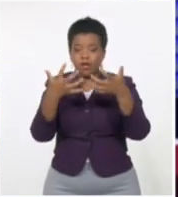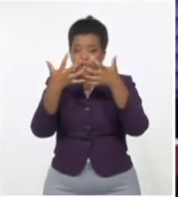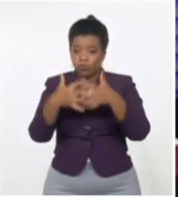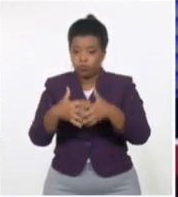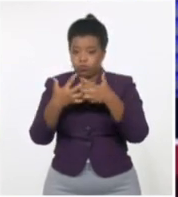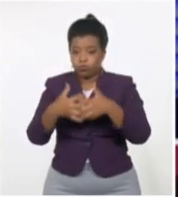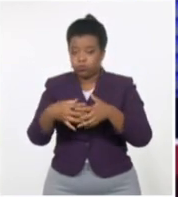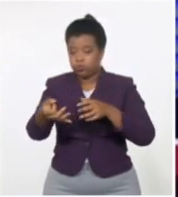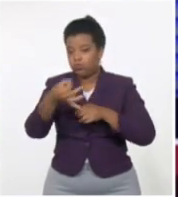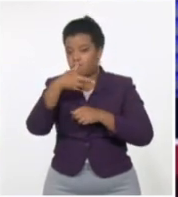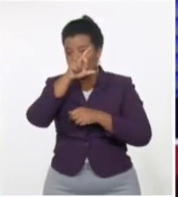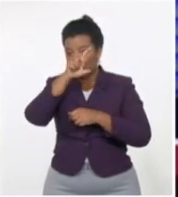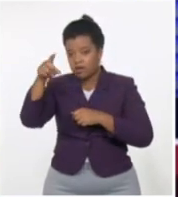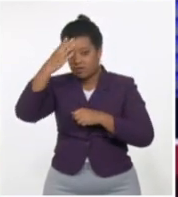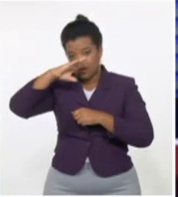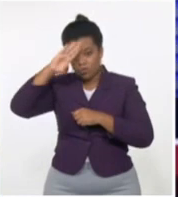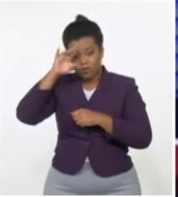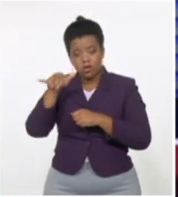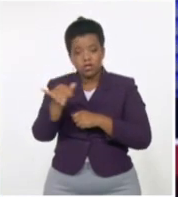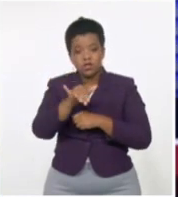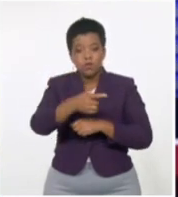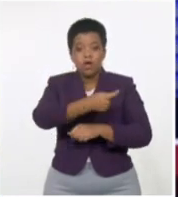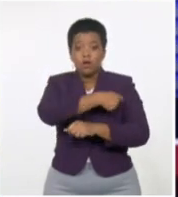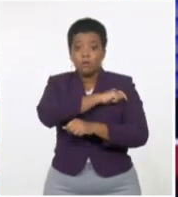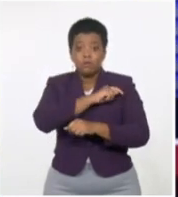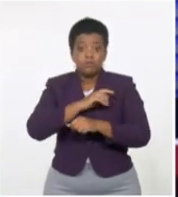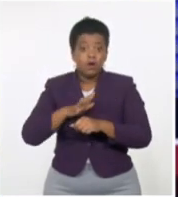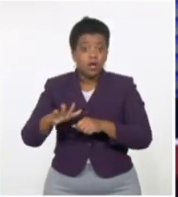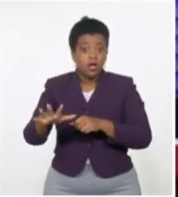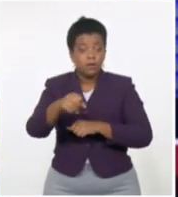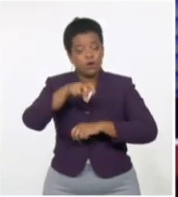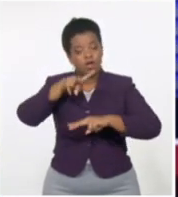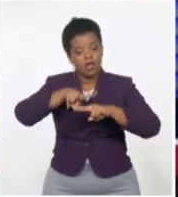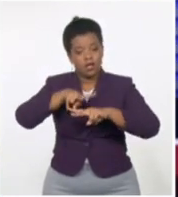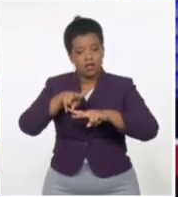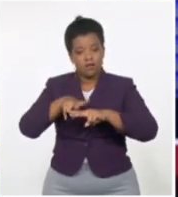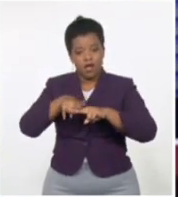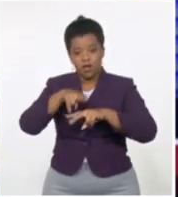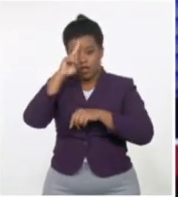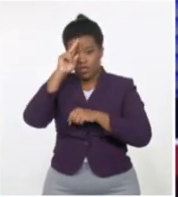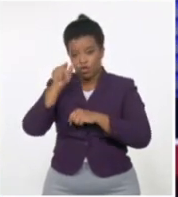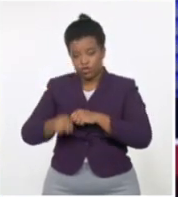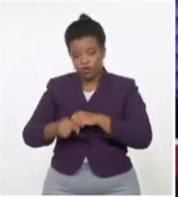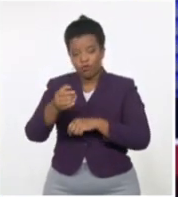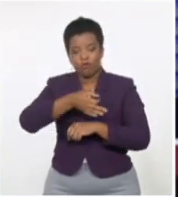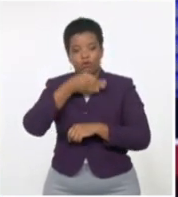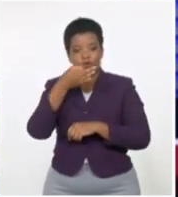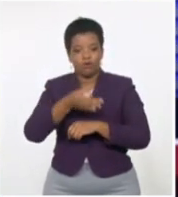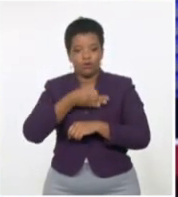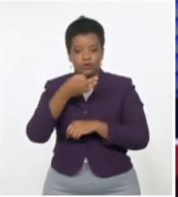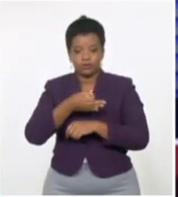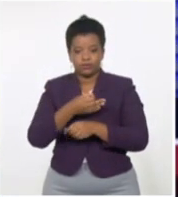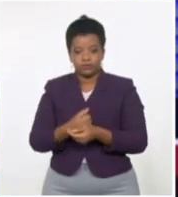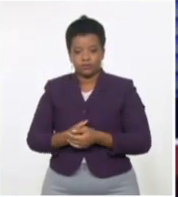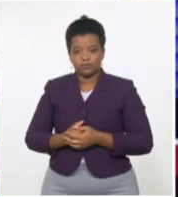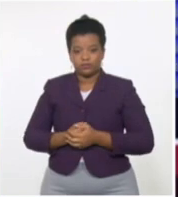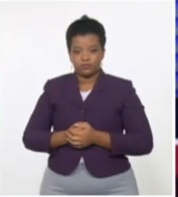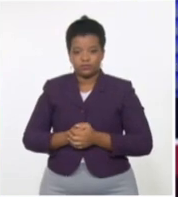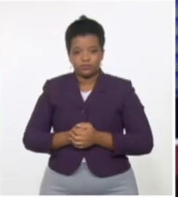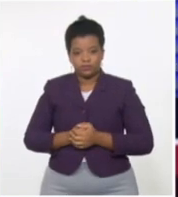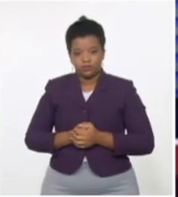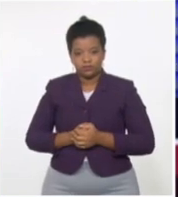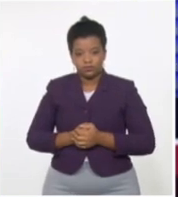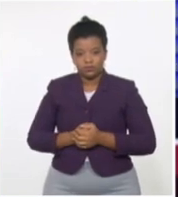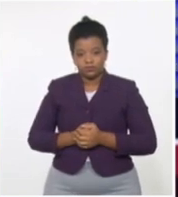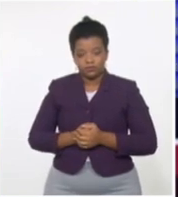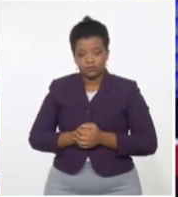biofarmacéutico cubano y de la intervención poblacional en La Habana con la doctora en ciencias Sonia Recic, quien es investigadora